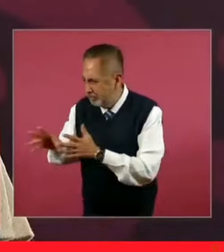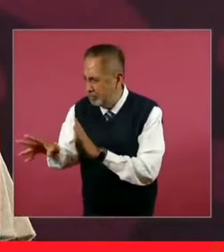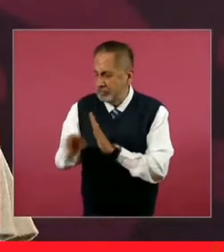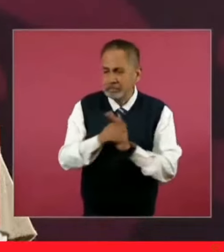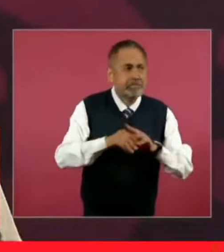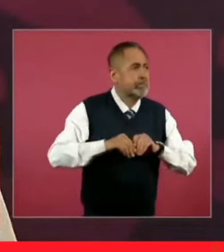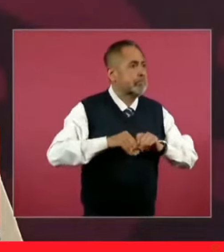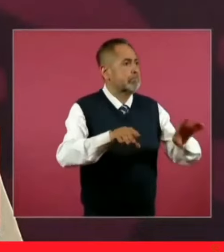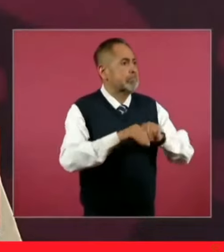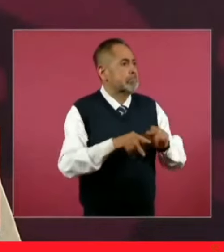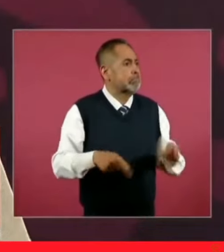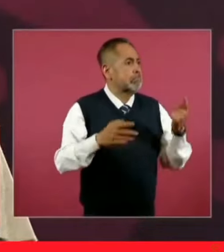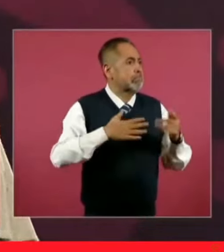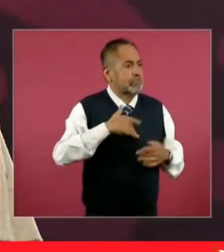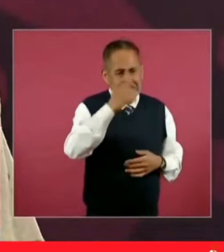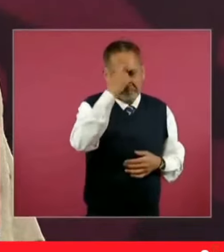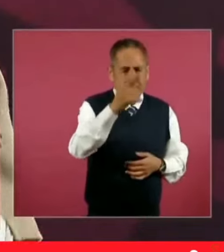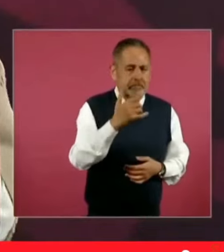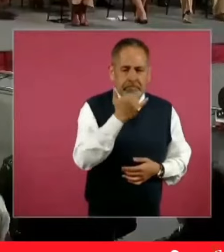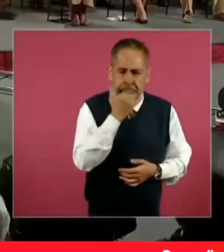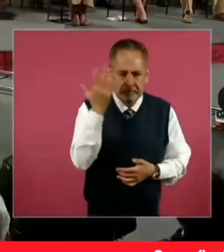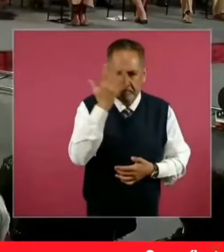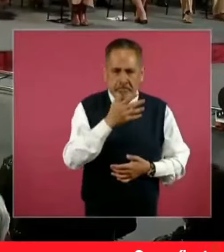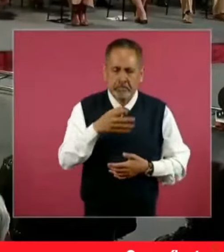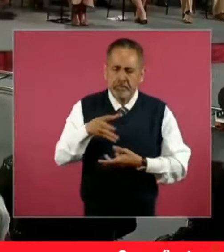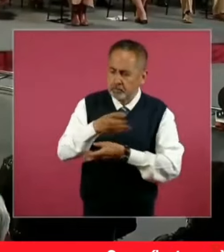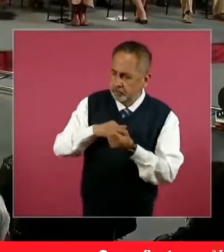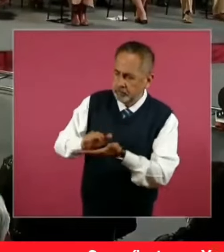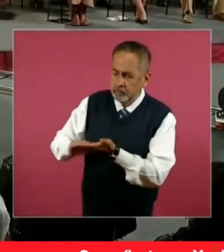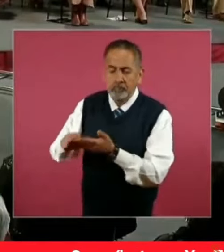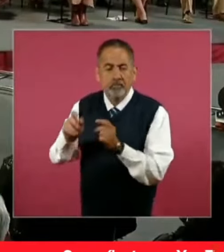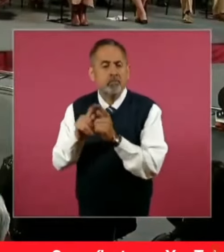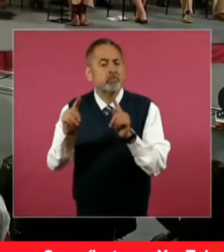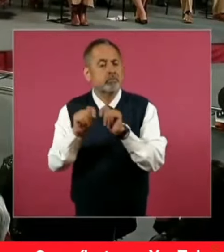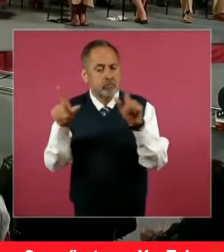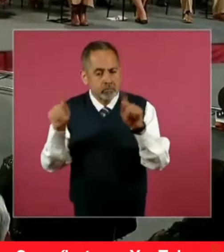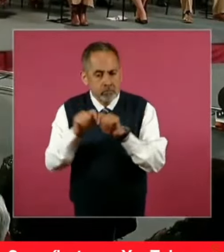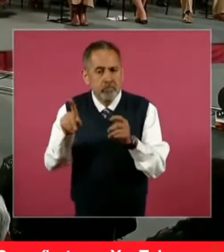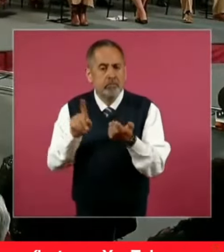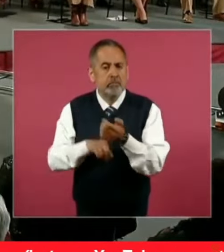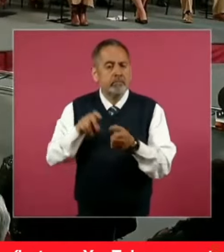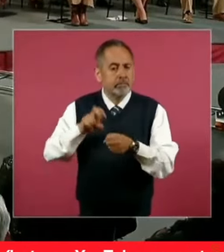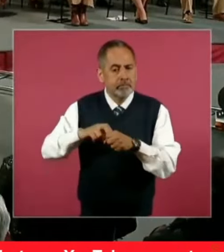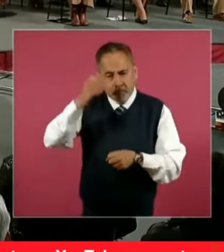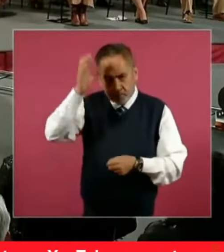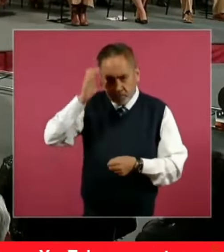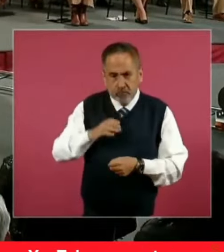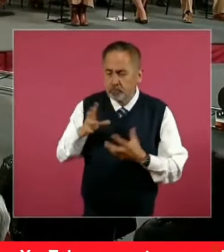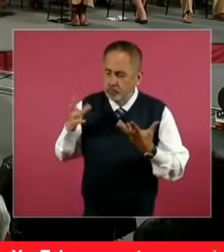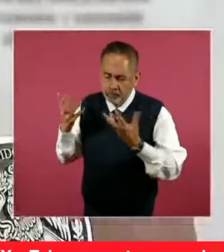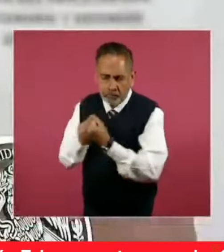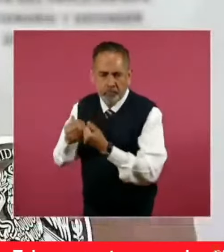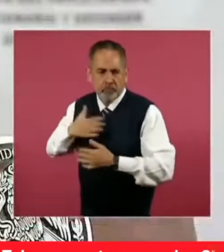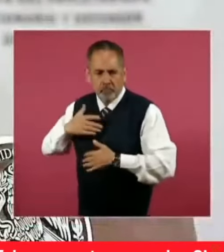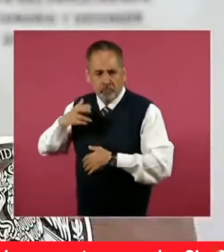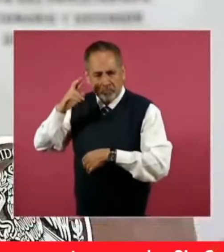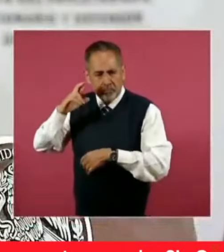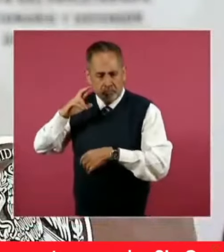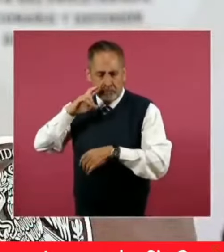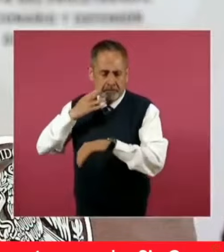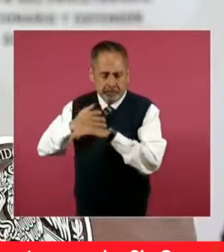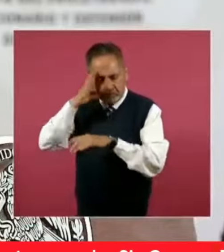zarape. Esta tradición se comparte entre tlaxcaltecas y en Saltillo, Coahuila.